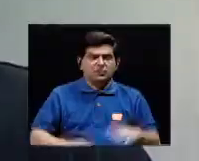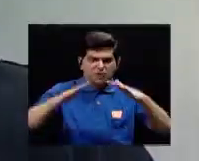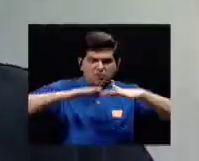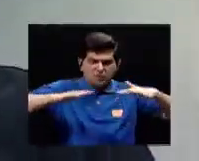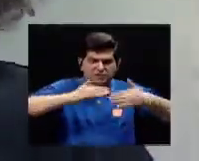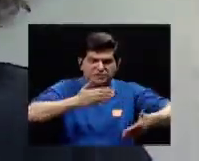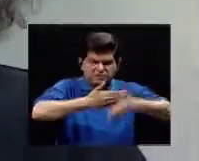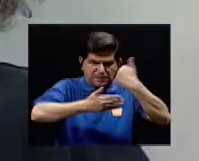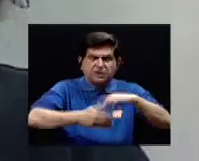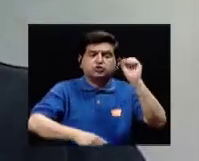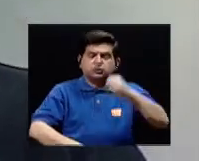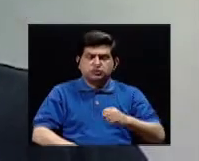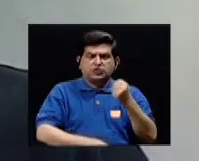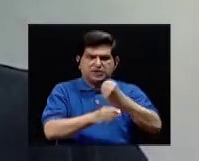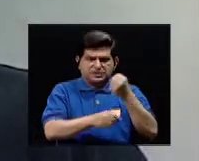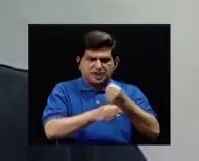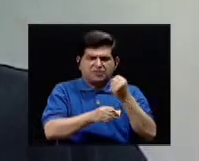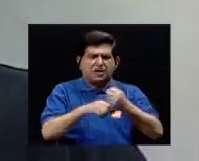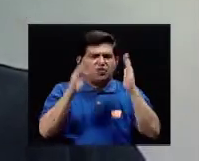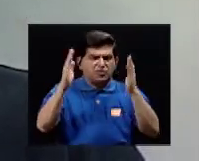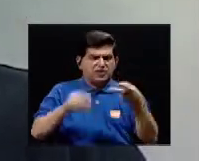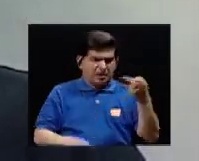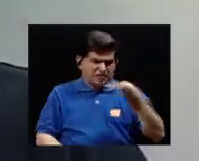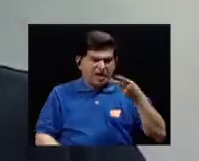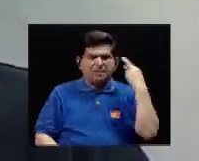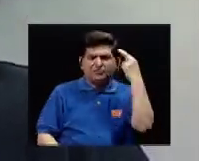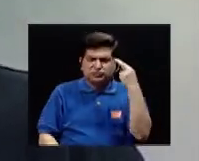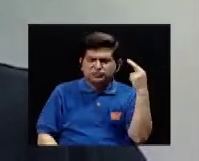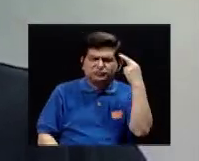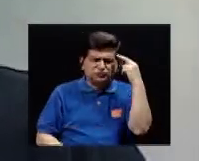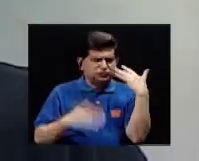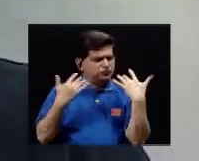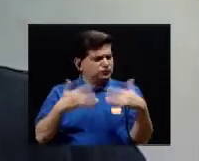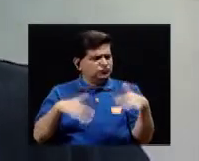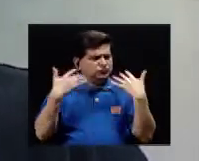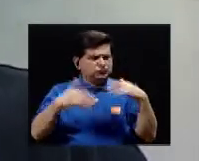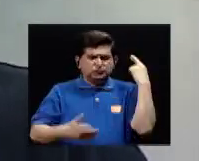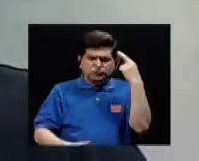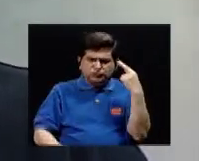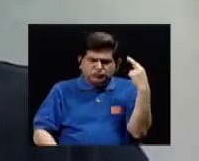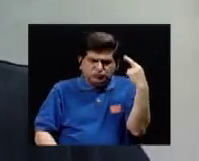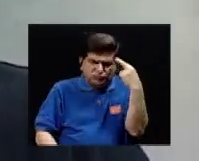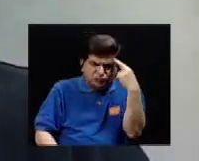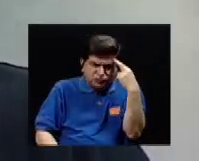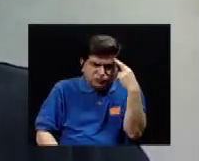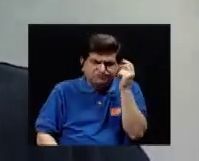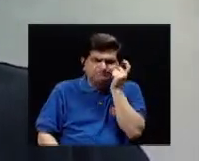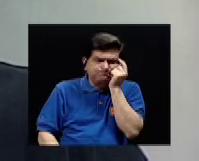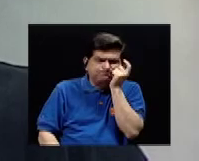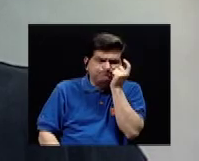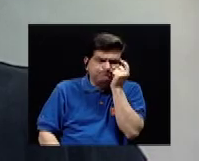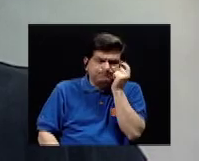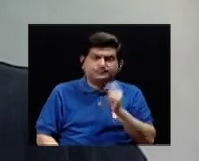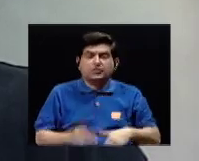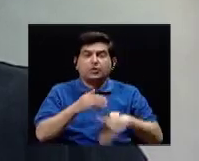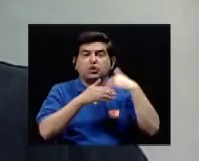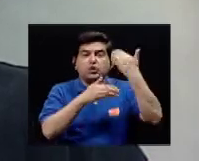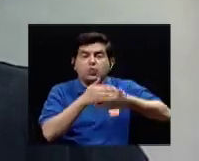previo. Claro, hay un gran trabajo de Isis y yo, ¿verdad? De reflexión, muchísima, muchísima reflexión, que